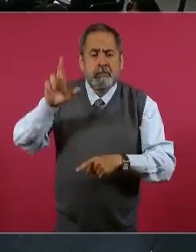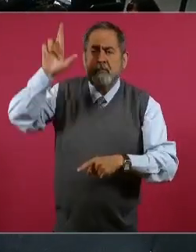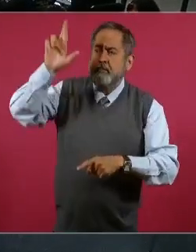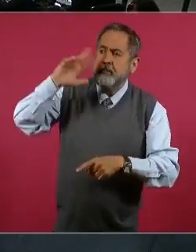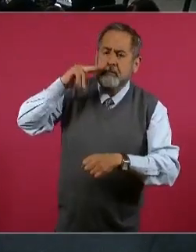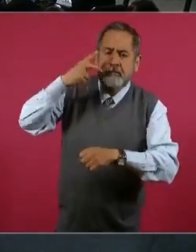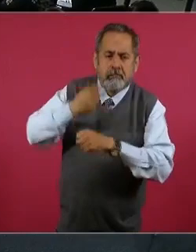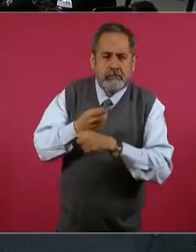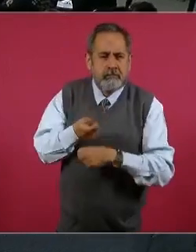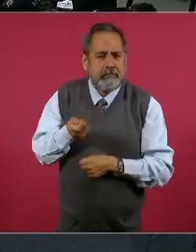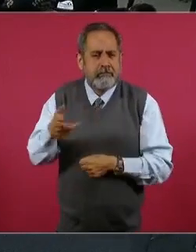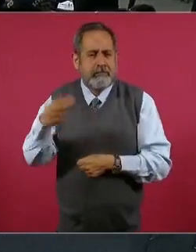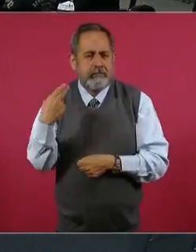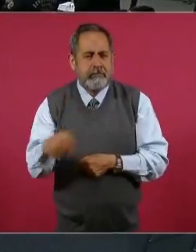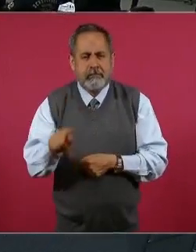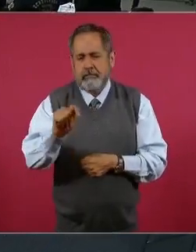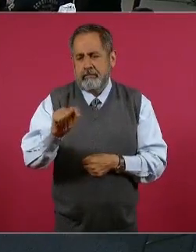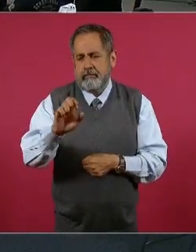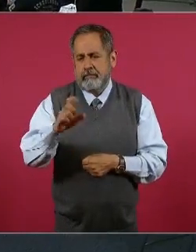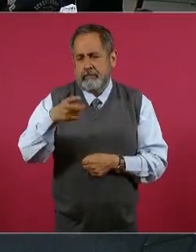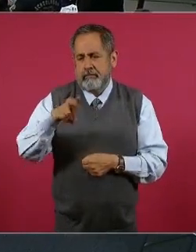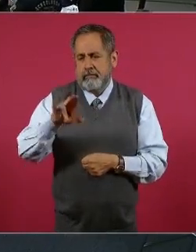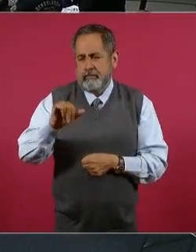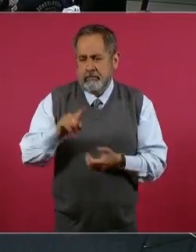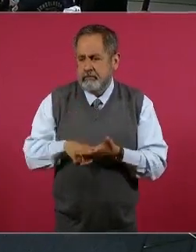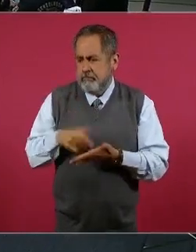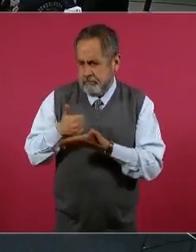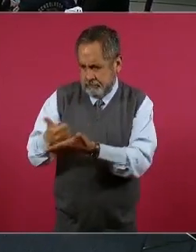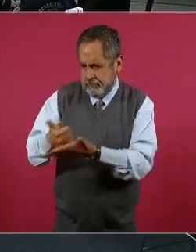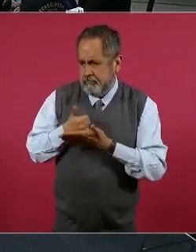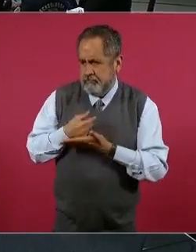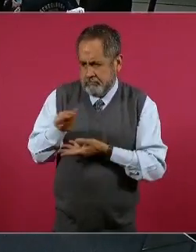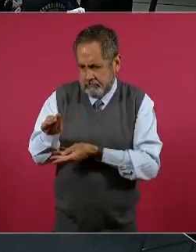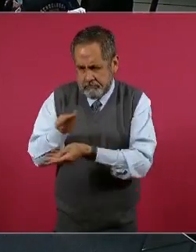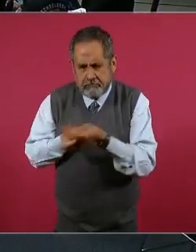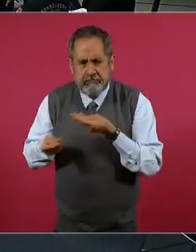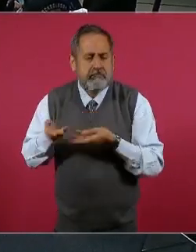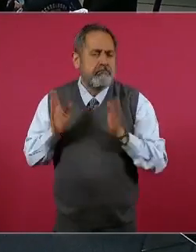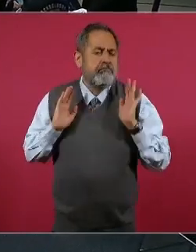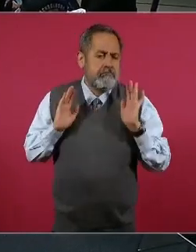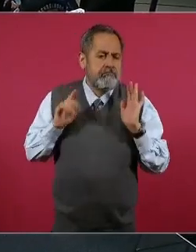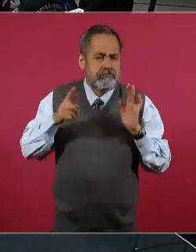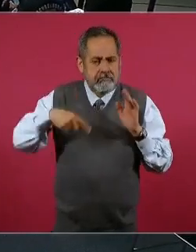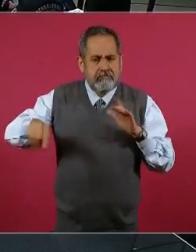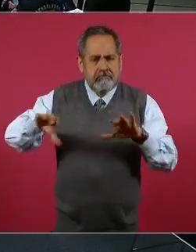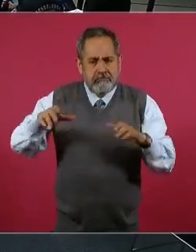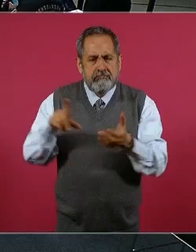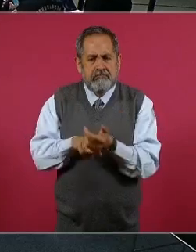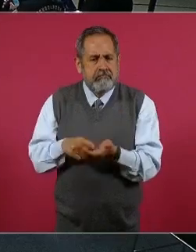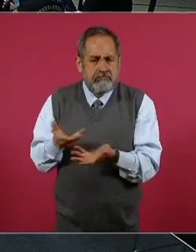del tequio, de los servicios a la comunidad,